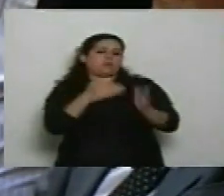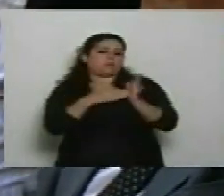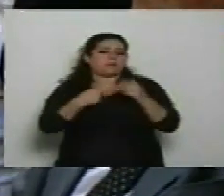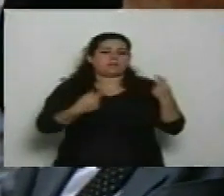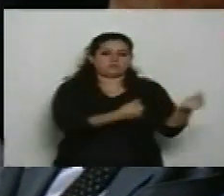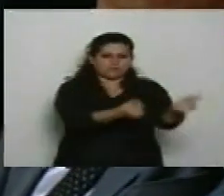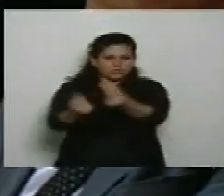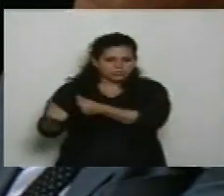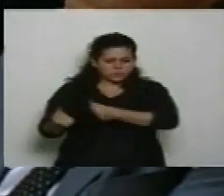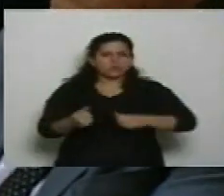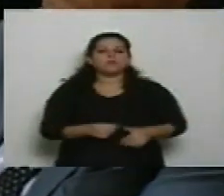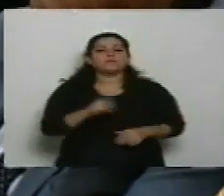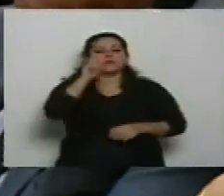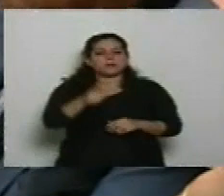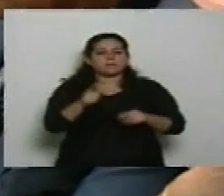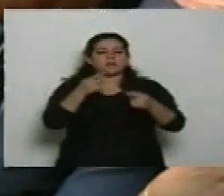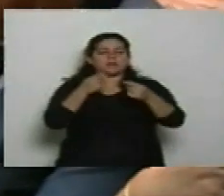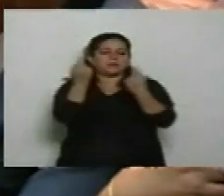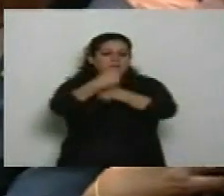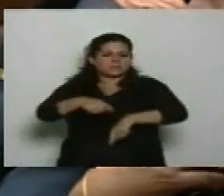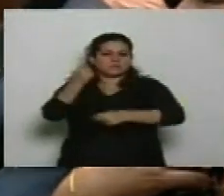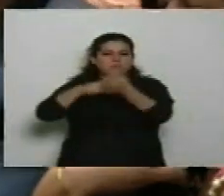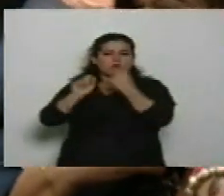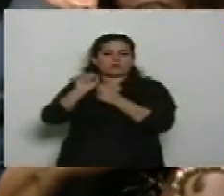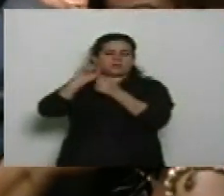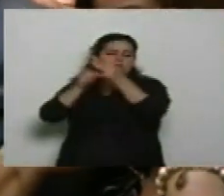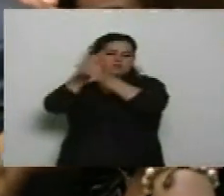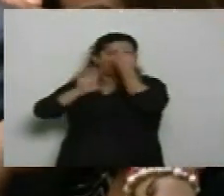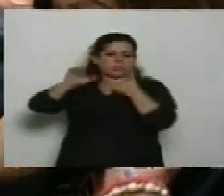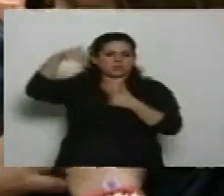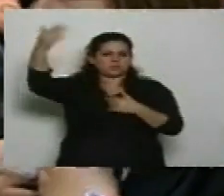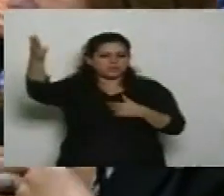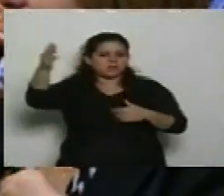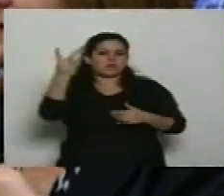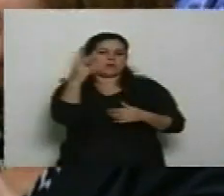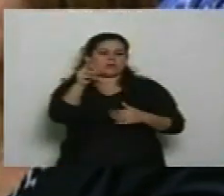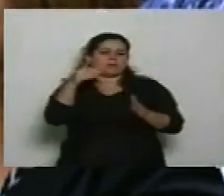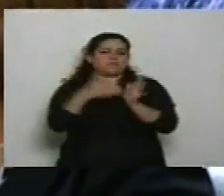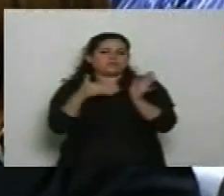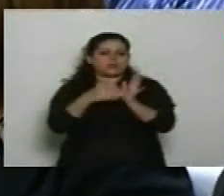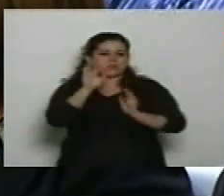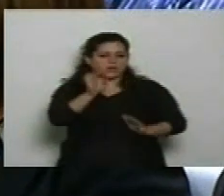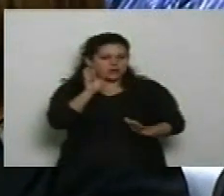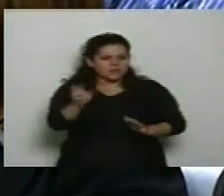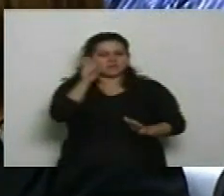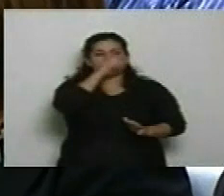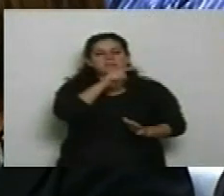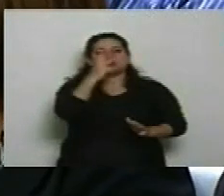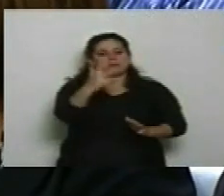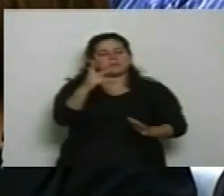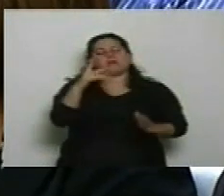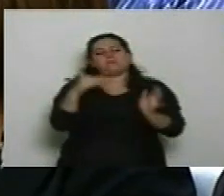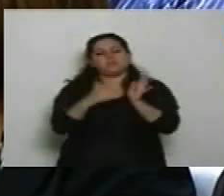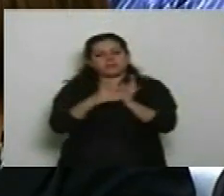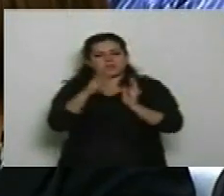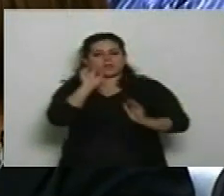promedio y a su vez, exportaciones por 82.420 millones de dólares y 73.223 millones